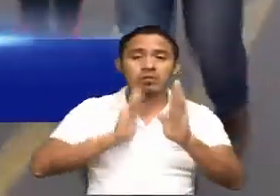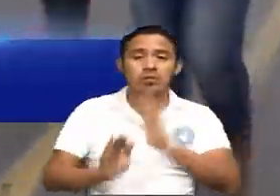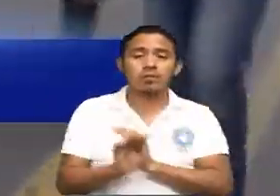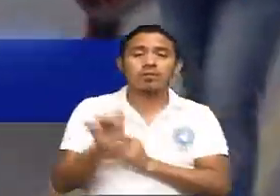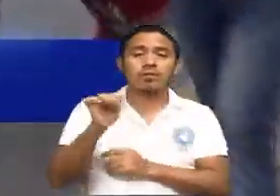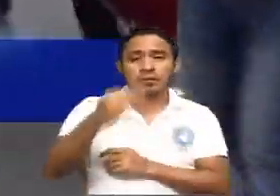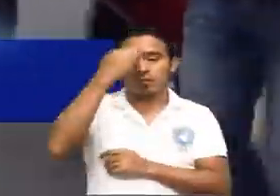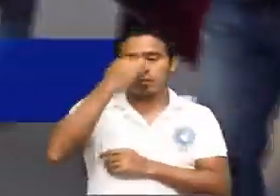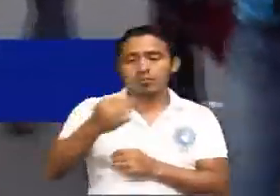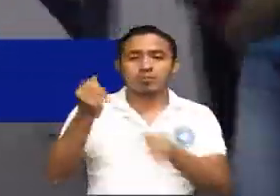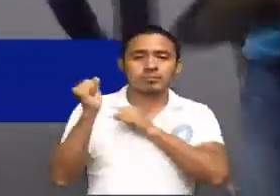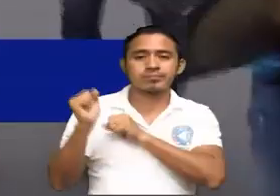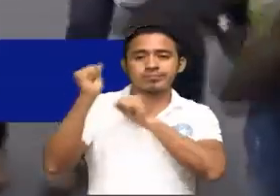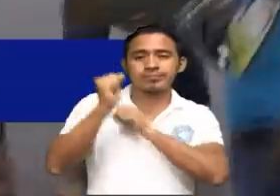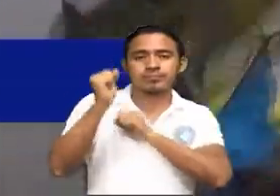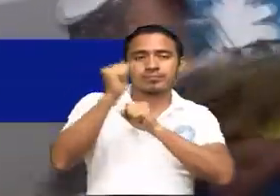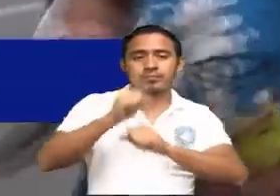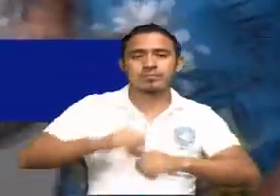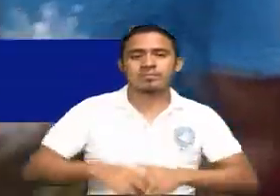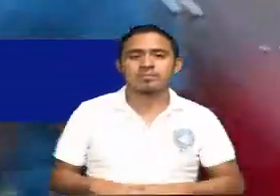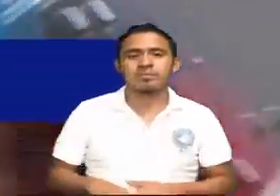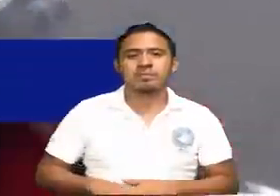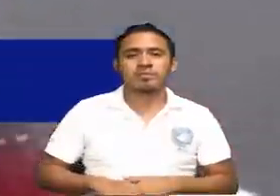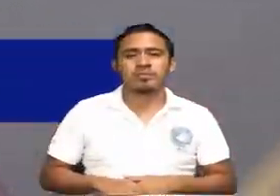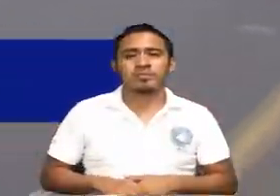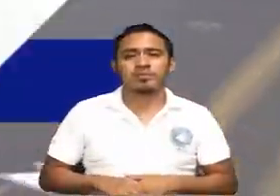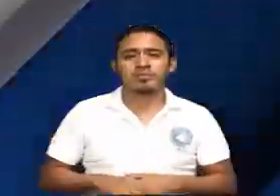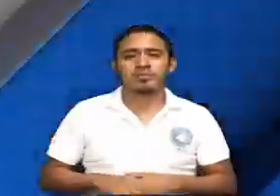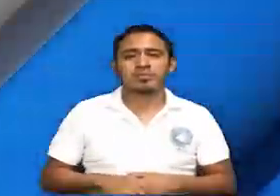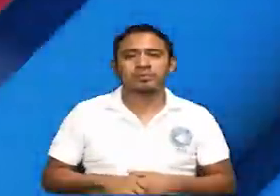en honor a Santo Domingo de Guzmán.